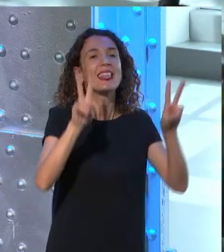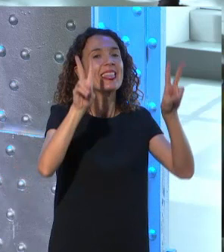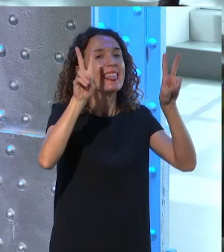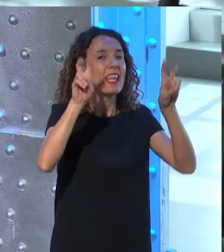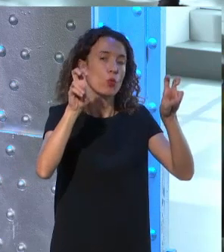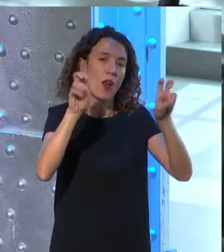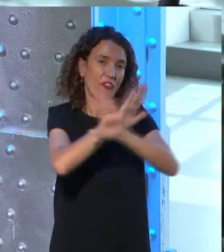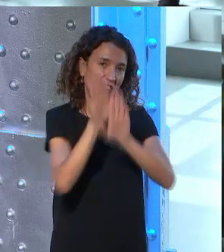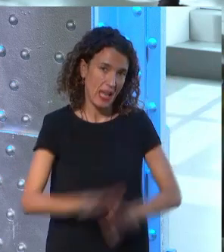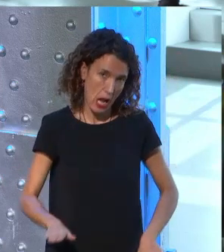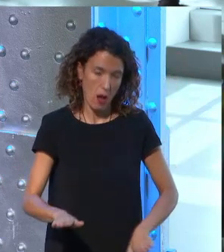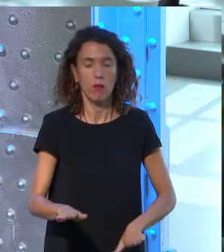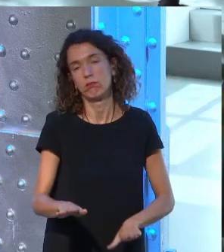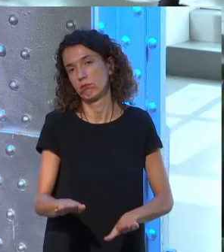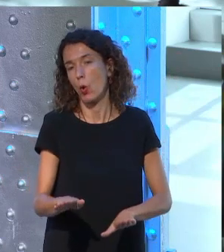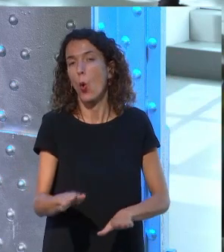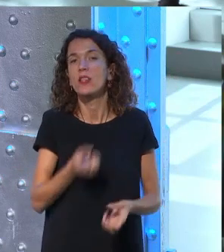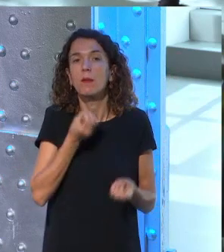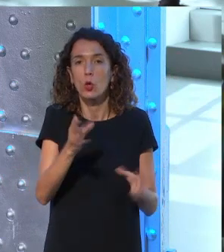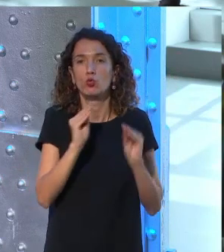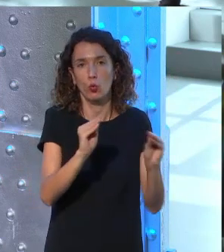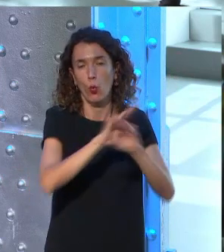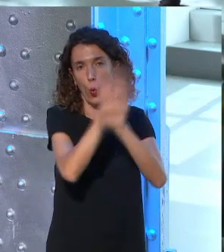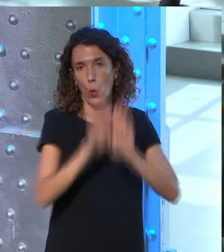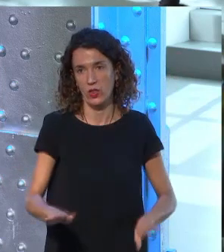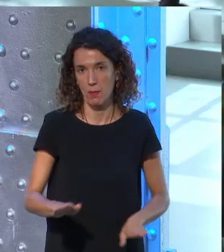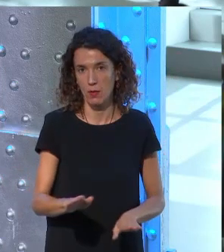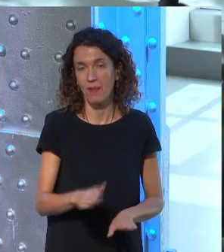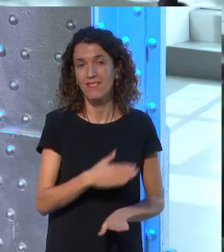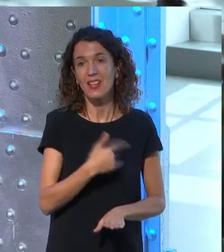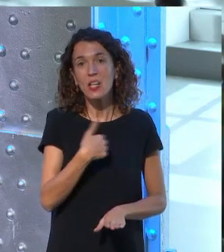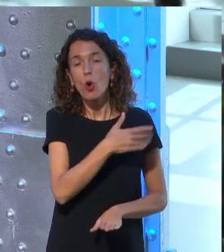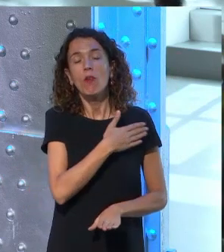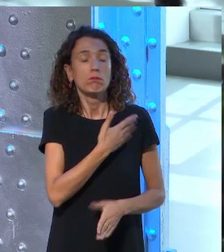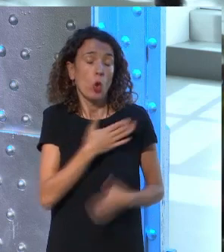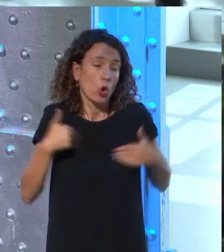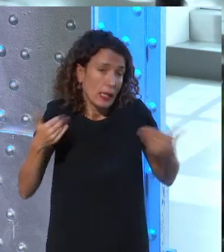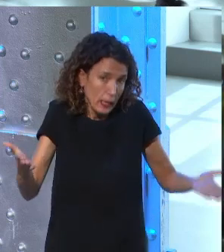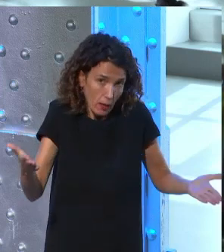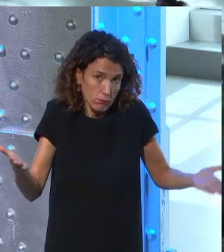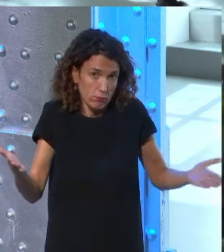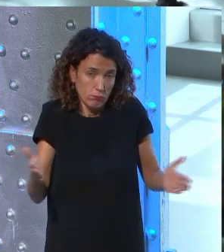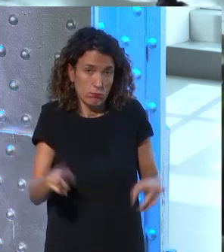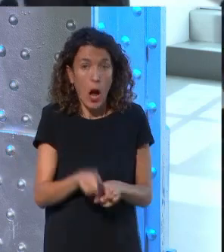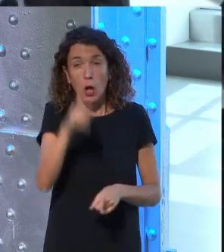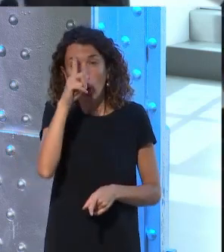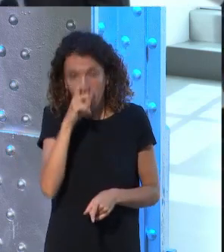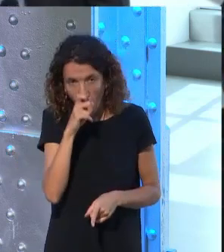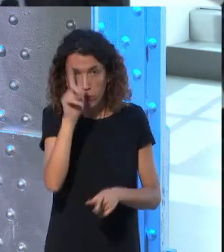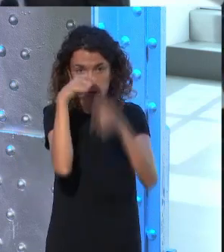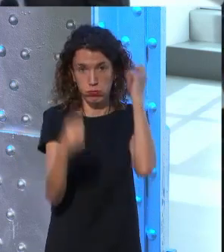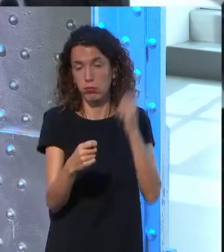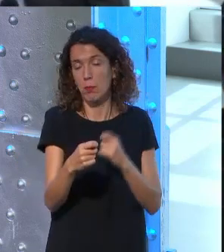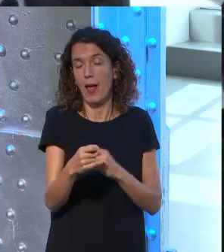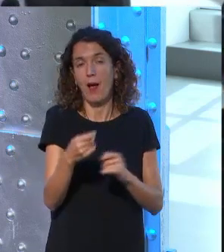final o una intervención final de lo que crean conveniente, lo que quieran que recordemos en la huella de